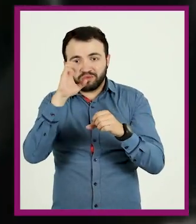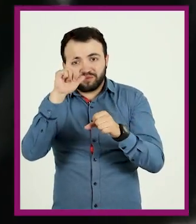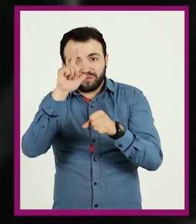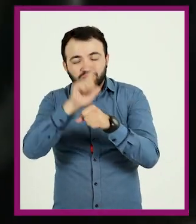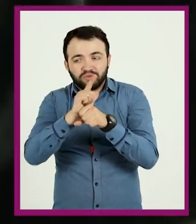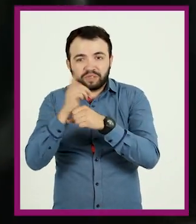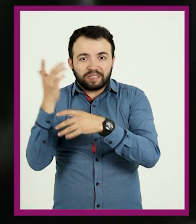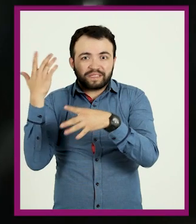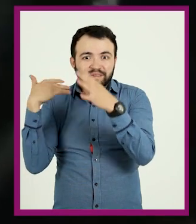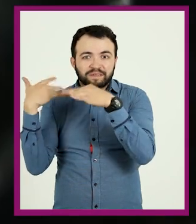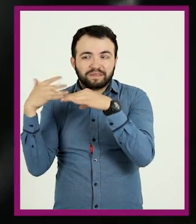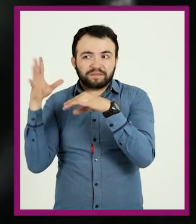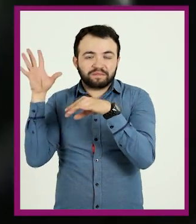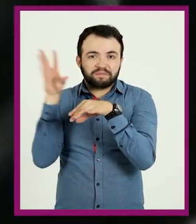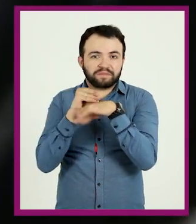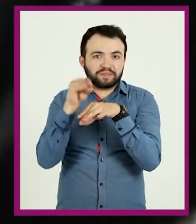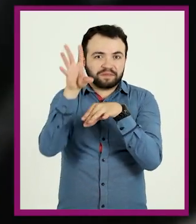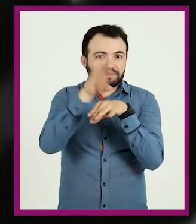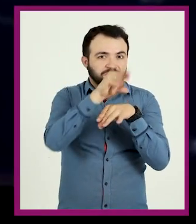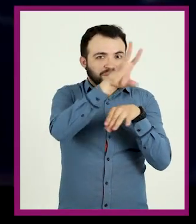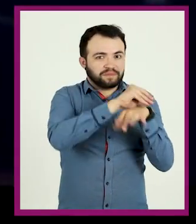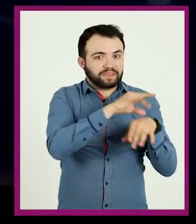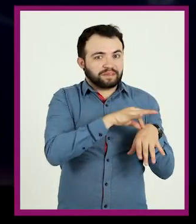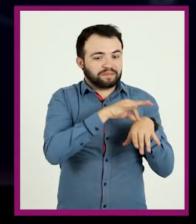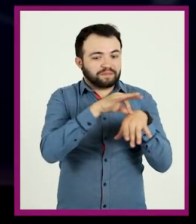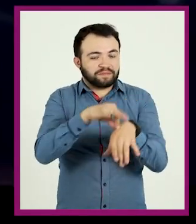múltiples culturas milenarias por la zona.